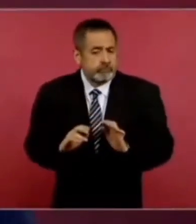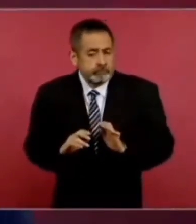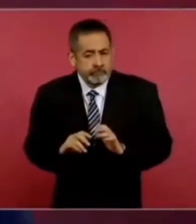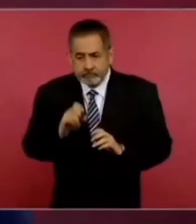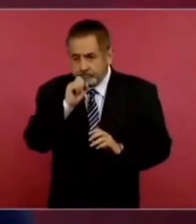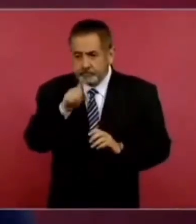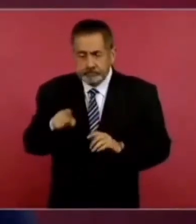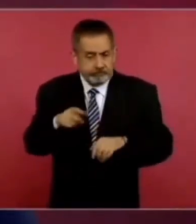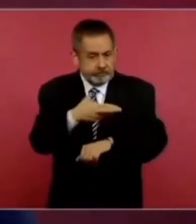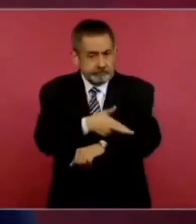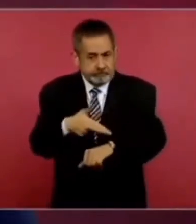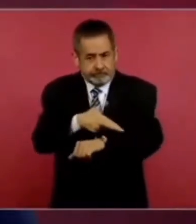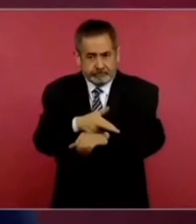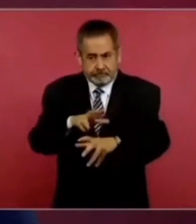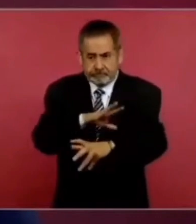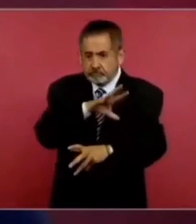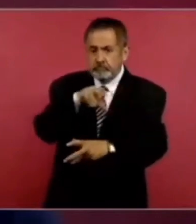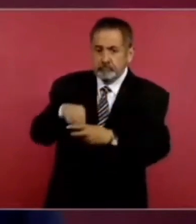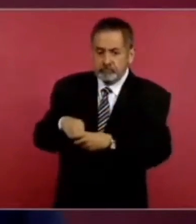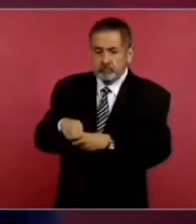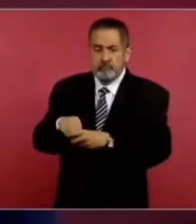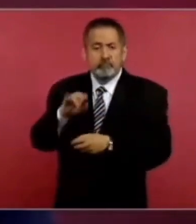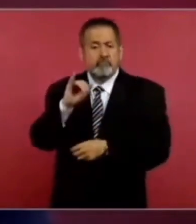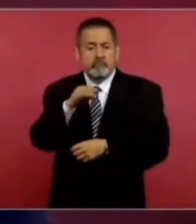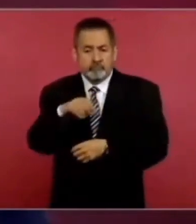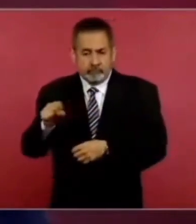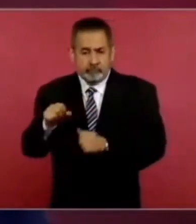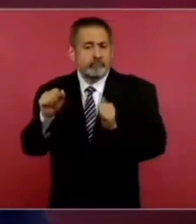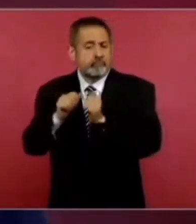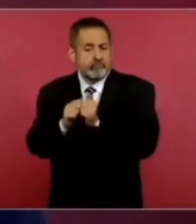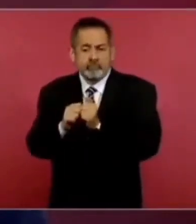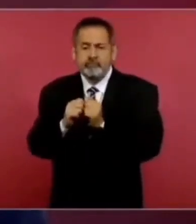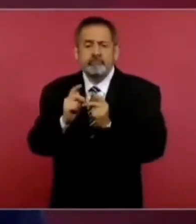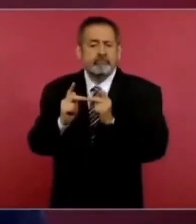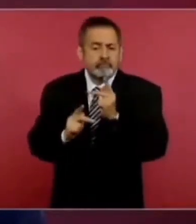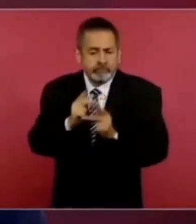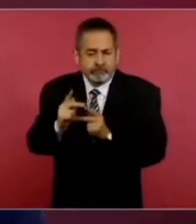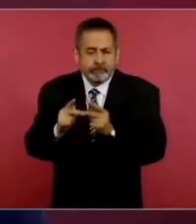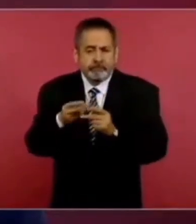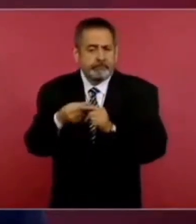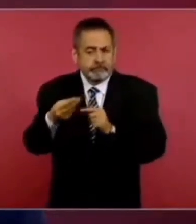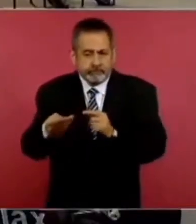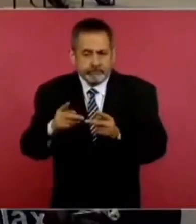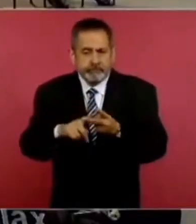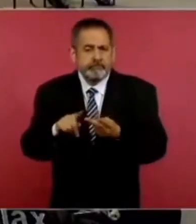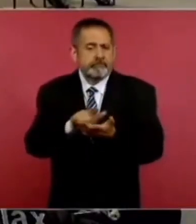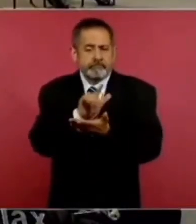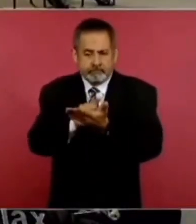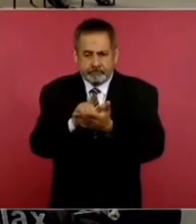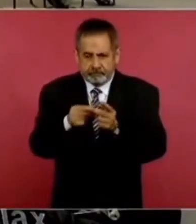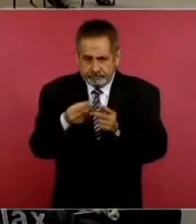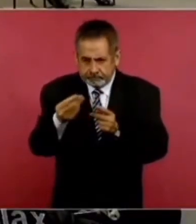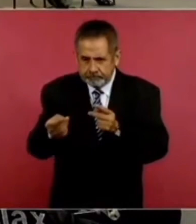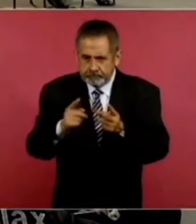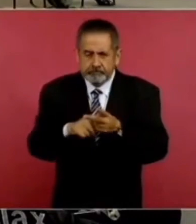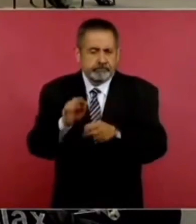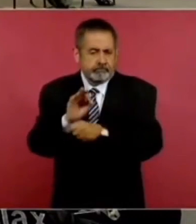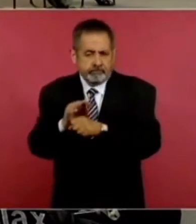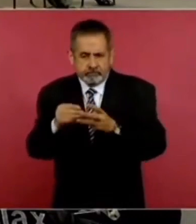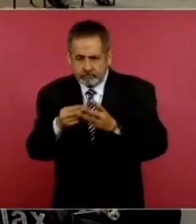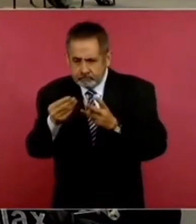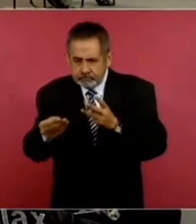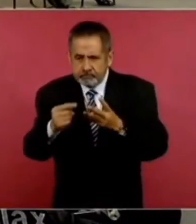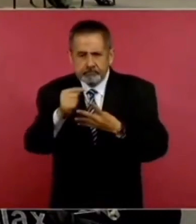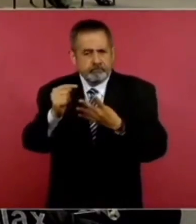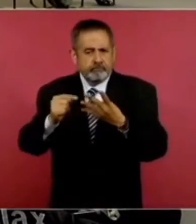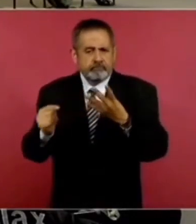también parte de IMSS Bienestar con las prestaciones de ley que hoy tienen, con sus mismos salarios. Ese